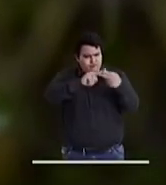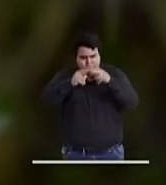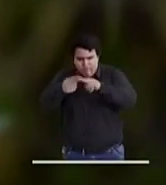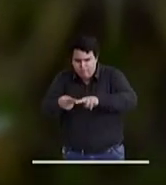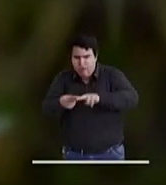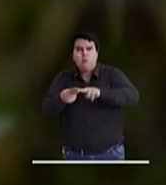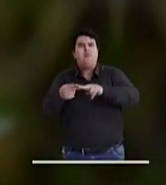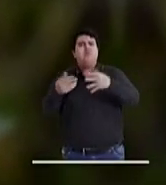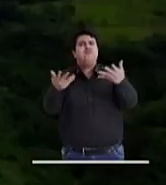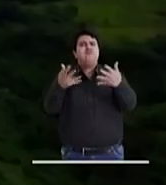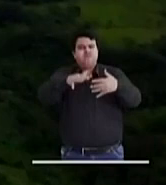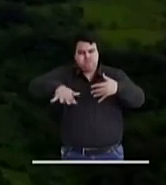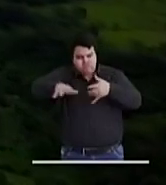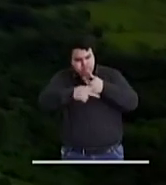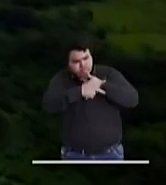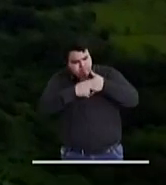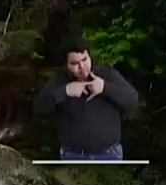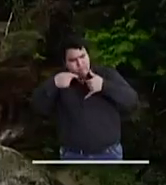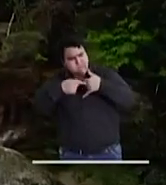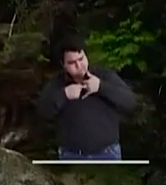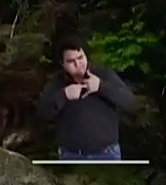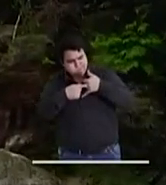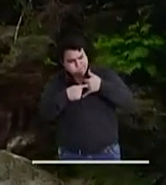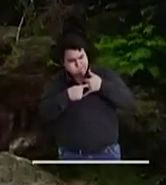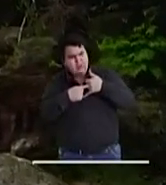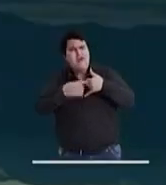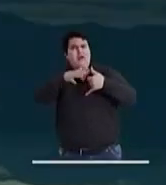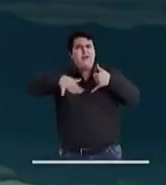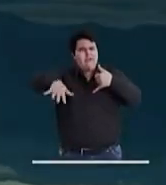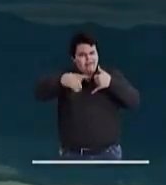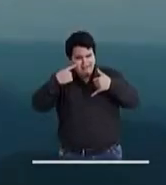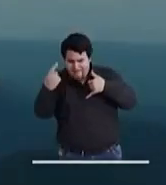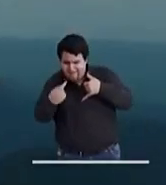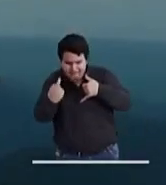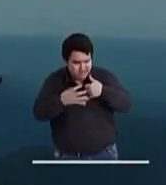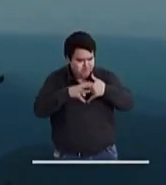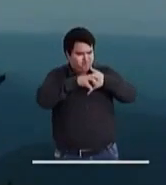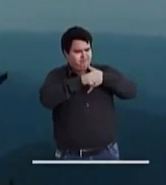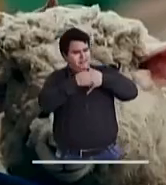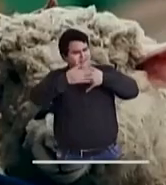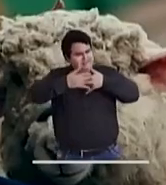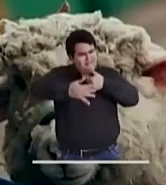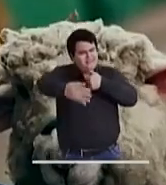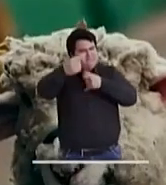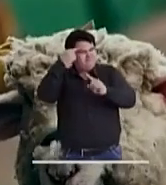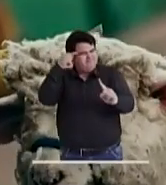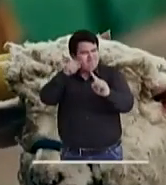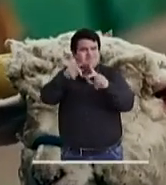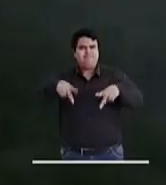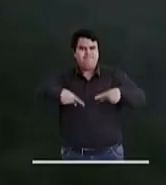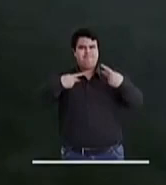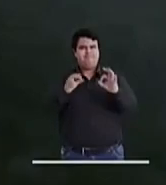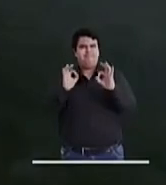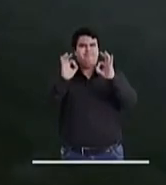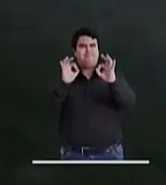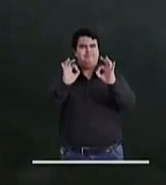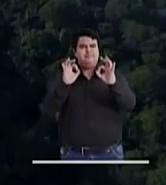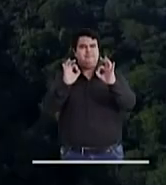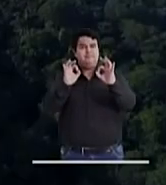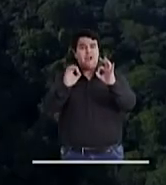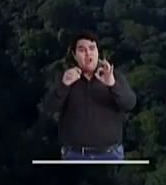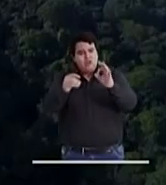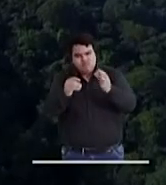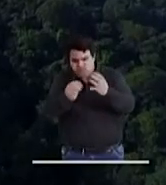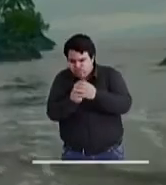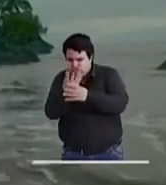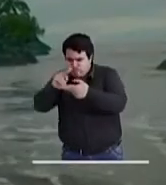Berlín, donde se hizo pues una presencia de este sello en el mercado alemán. Y pues con el desarrollo de lo que se ha